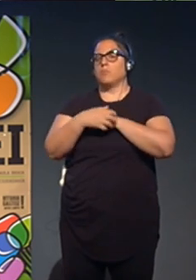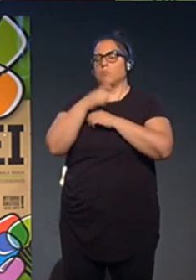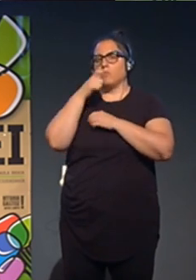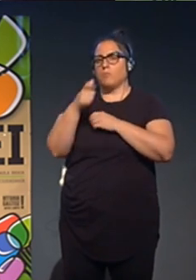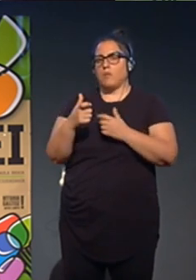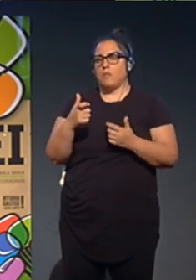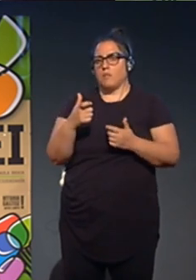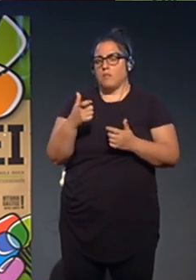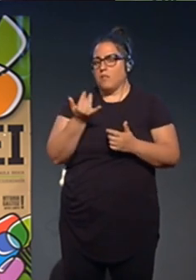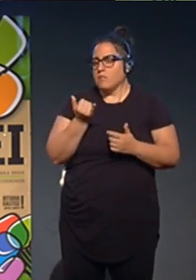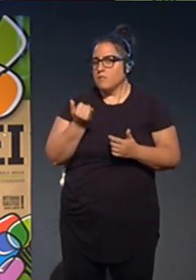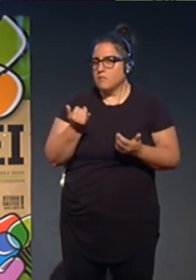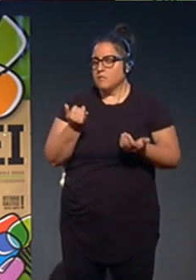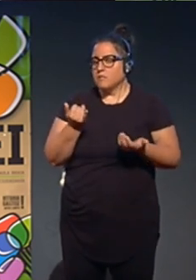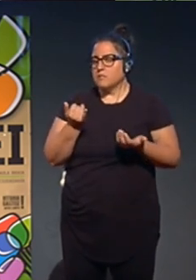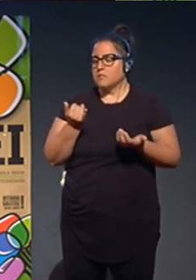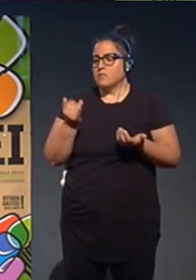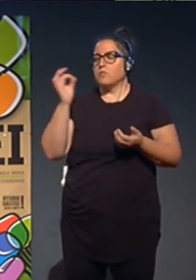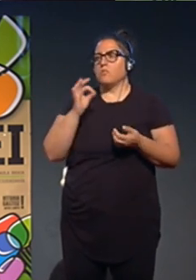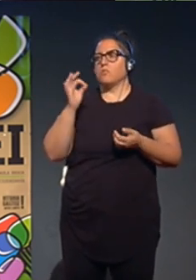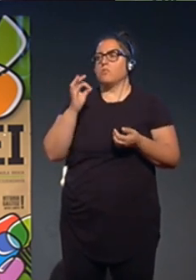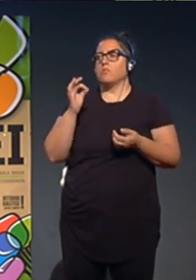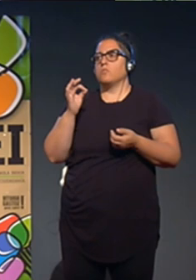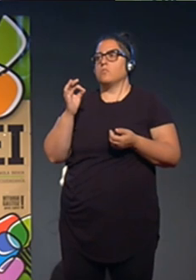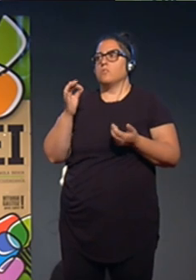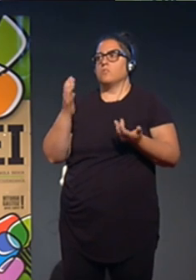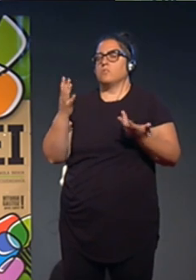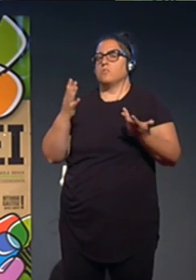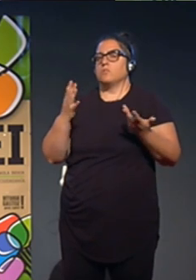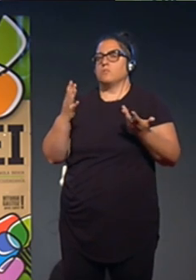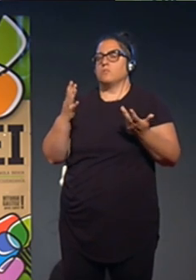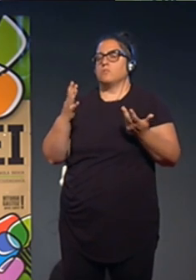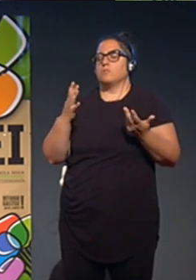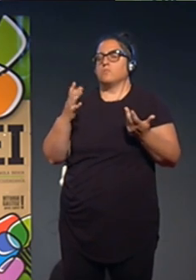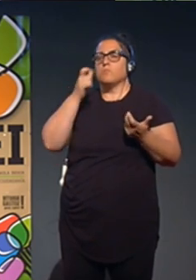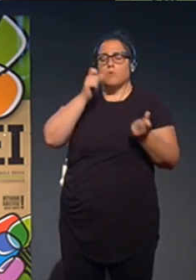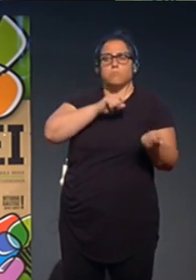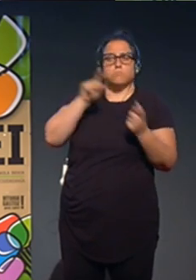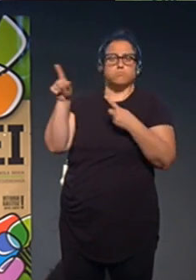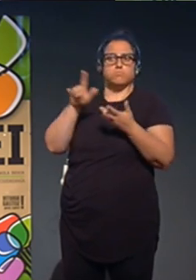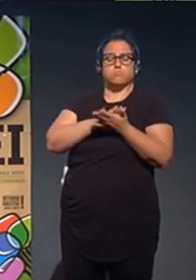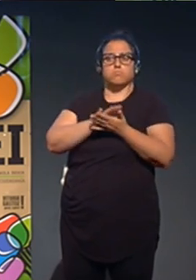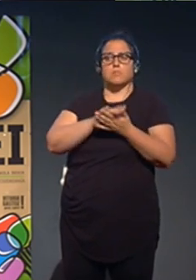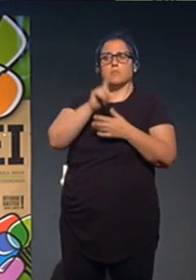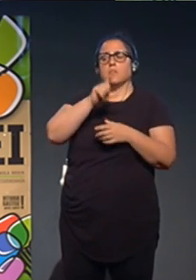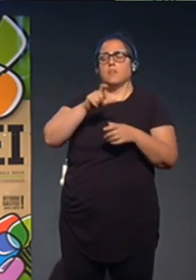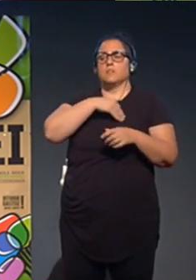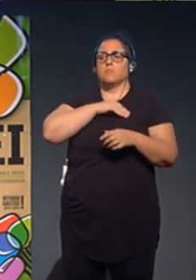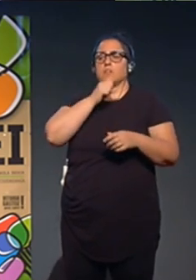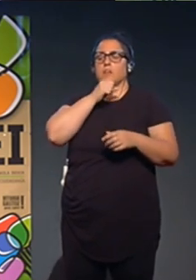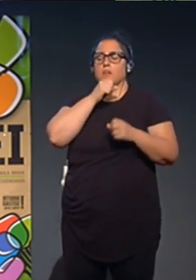rural no habría Éxodo rural no habría España envejecida y no